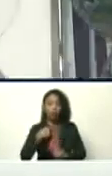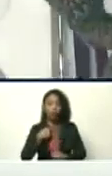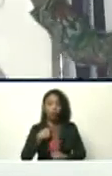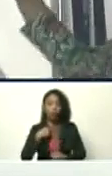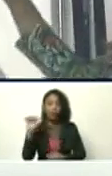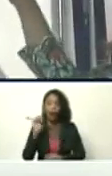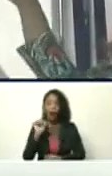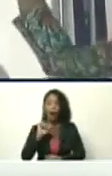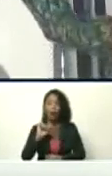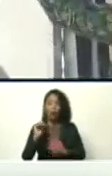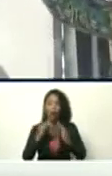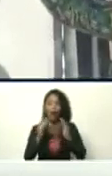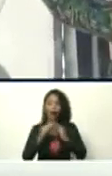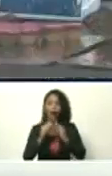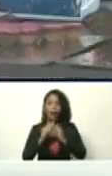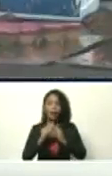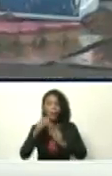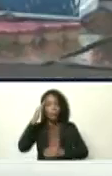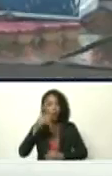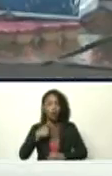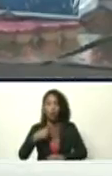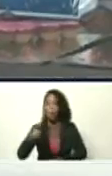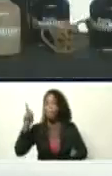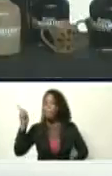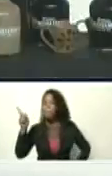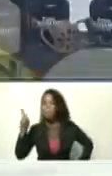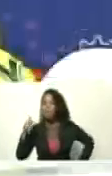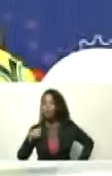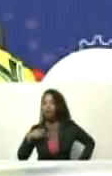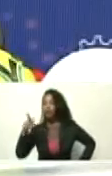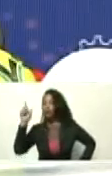carro de la Casa Militar se dañó y yo paré un taxi.